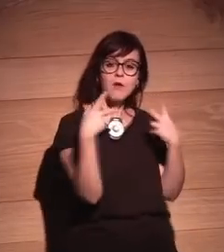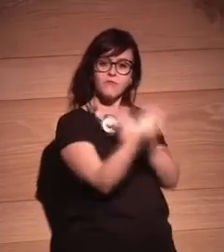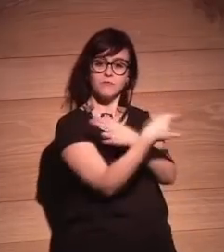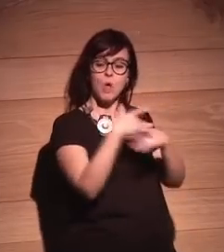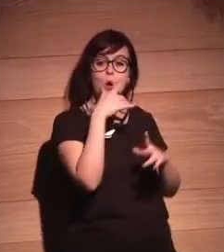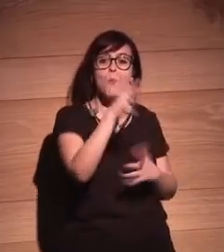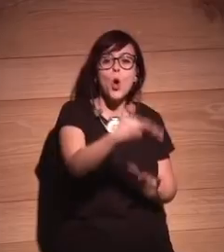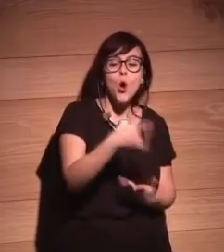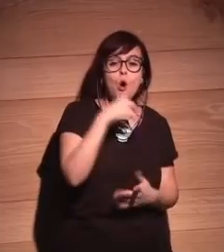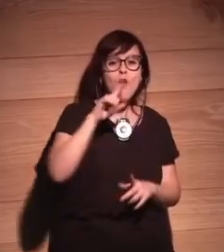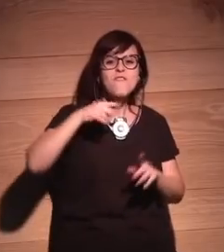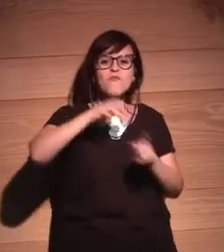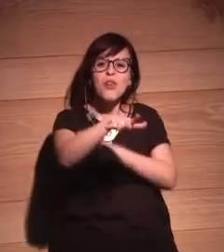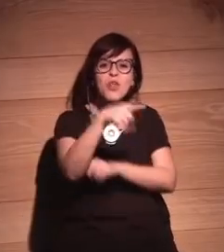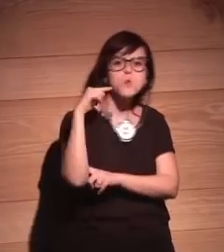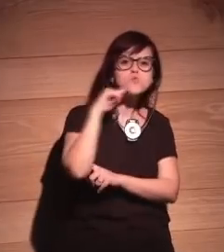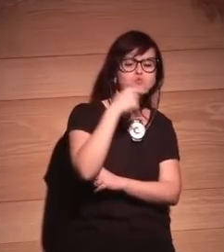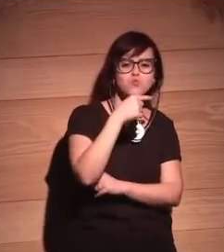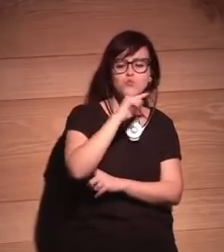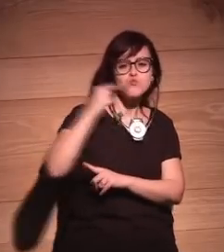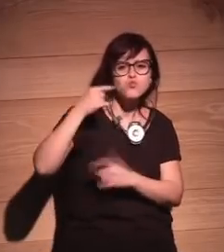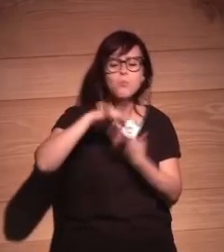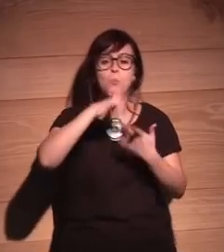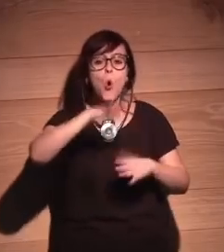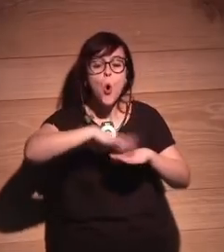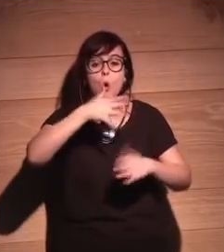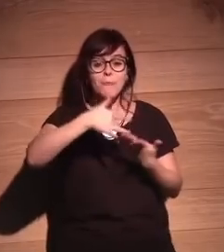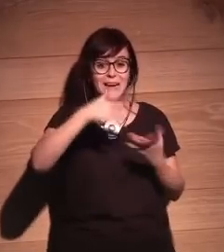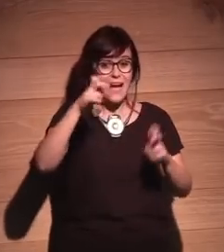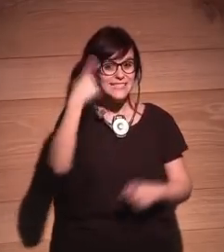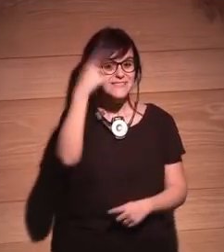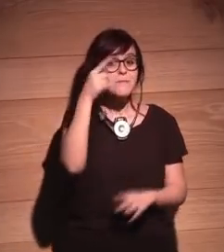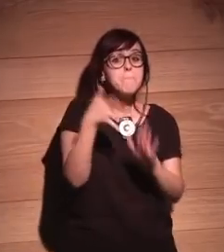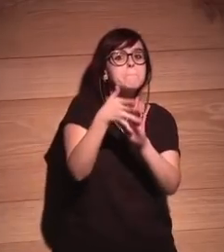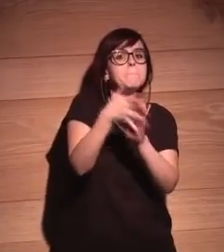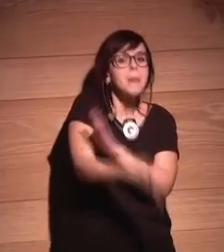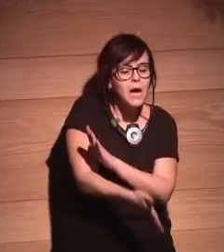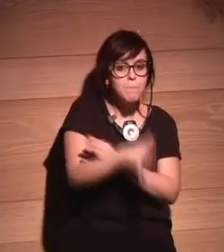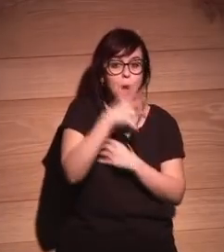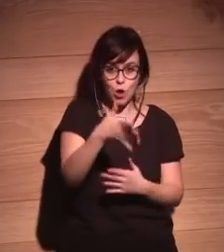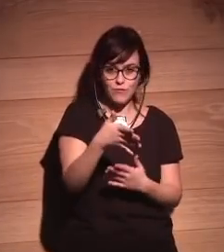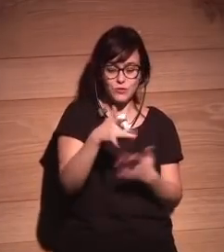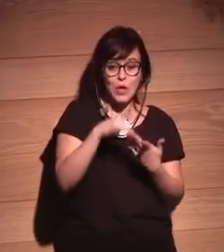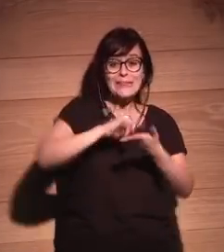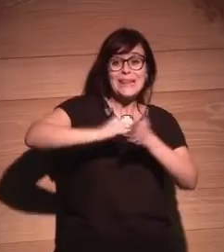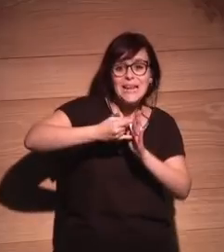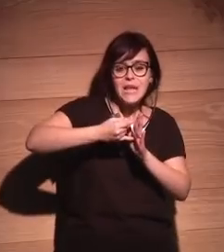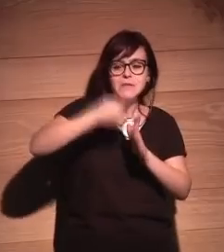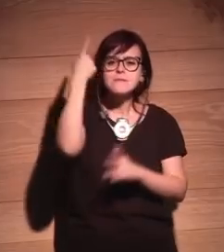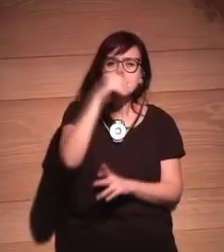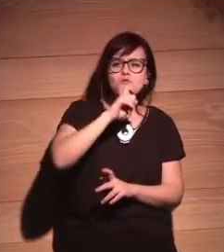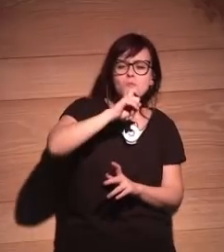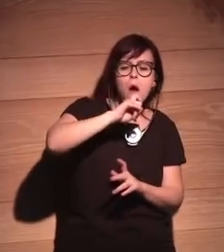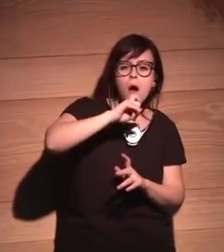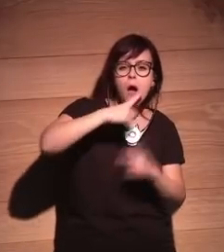influencia de Rusia, una cosa es decir que bueno, que tiene influencia, pero hay que también explicar por qué técnicas están utilizando, cómo lo están